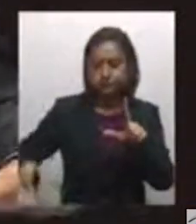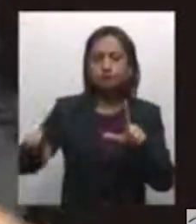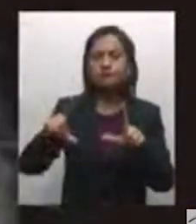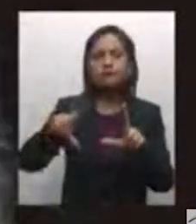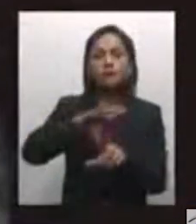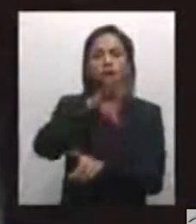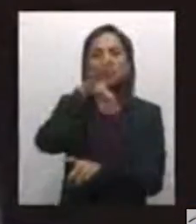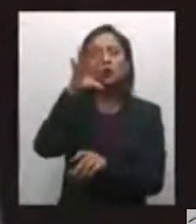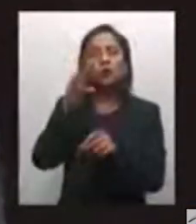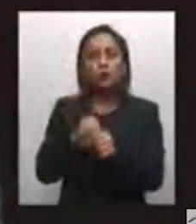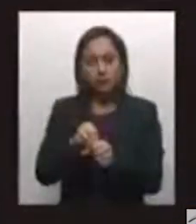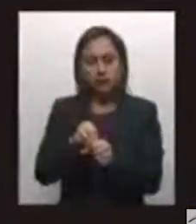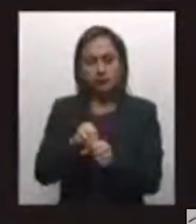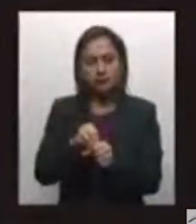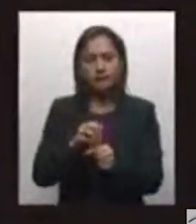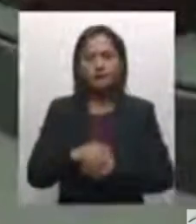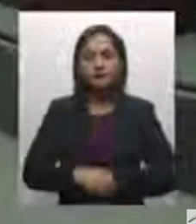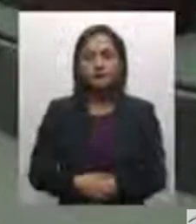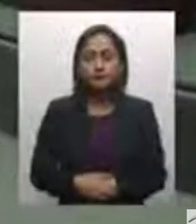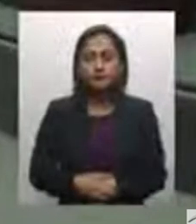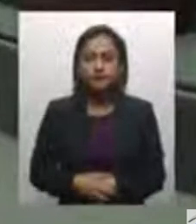del país